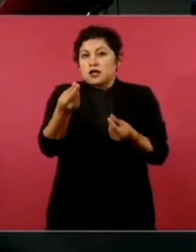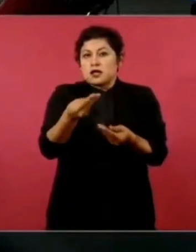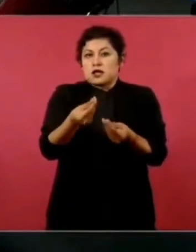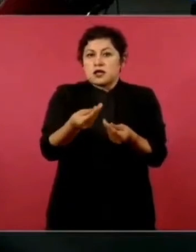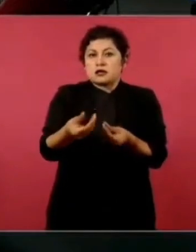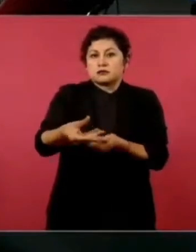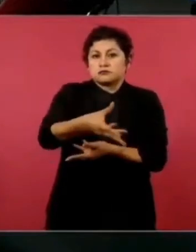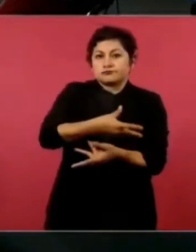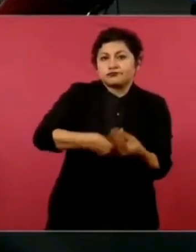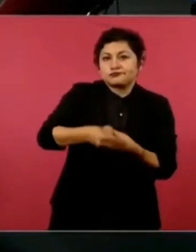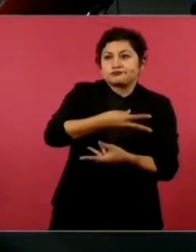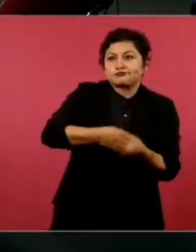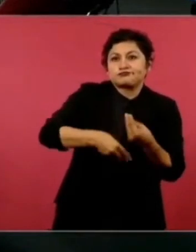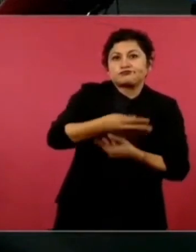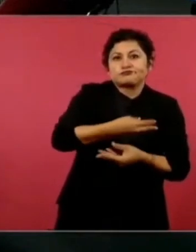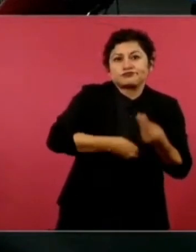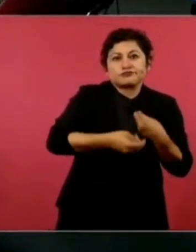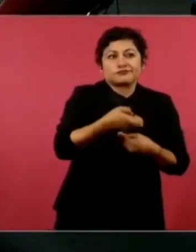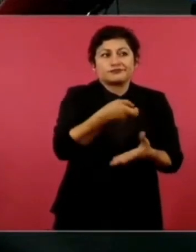en negocios ilícitos